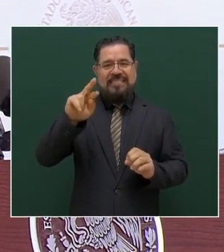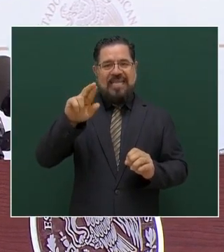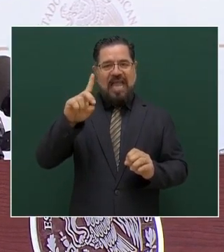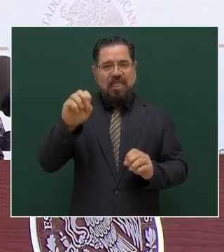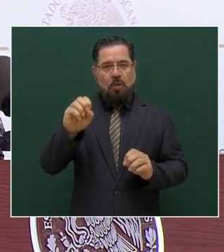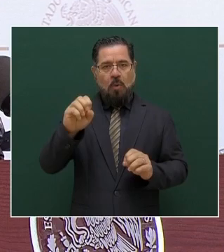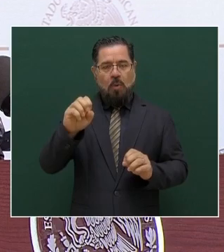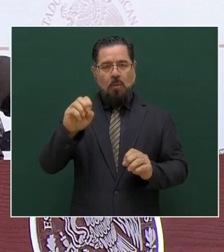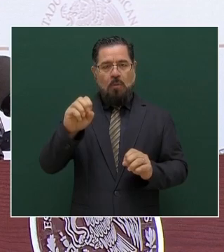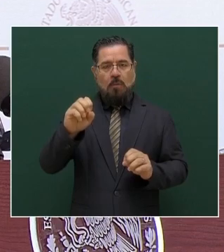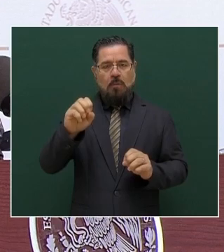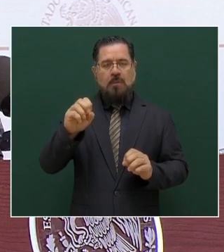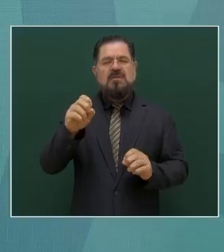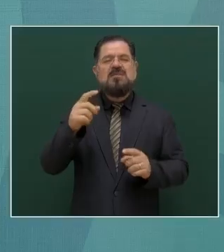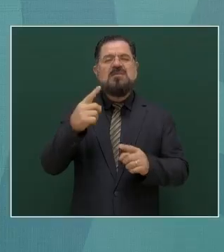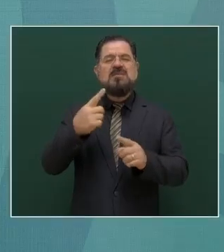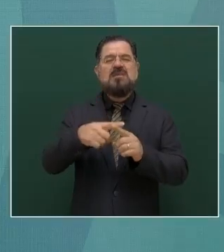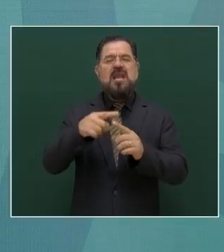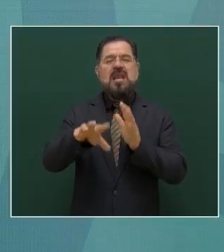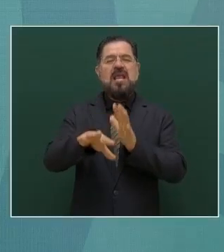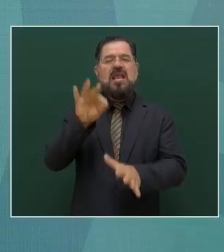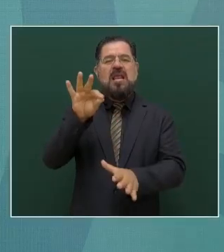Eso sí no lo voy a dejar pasar.